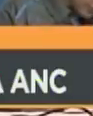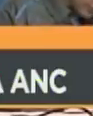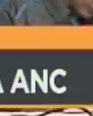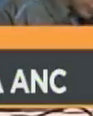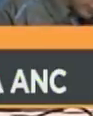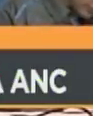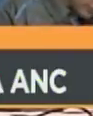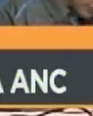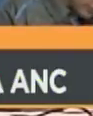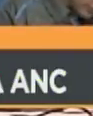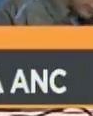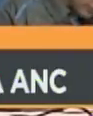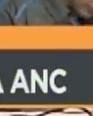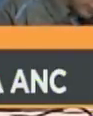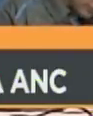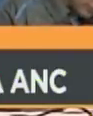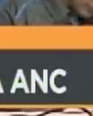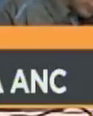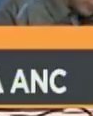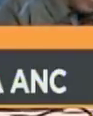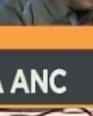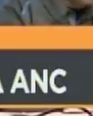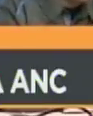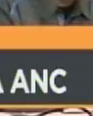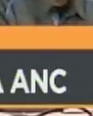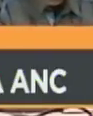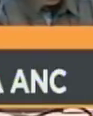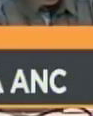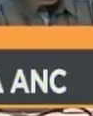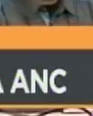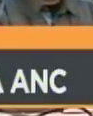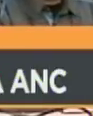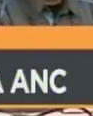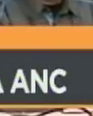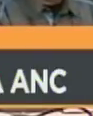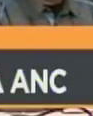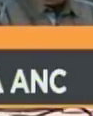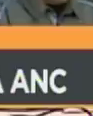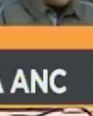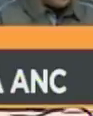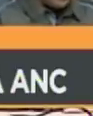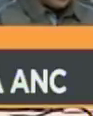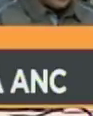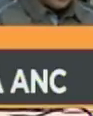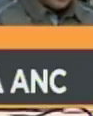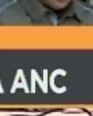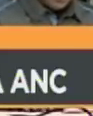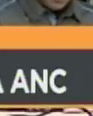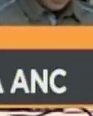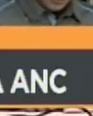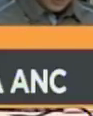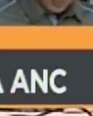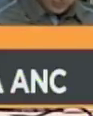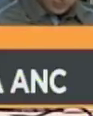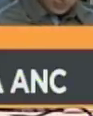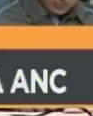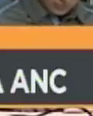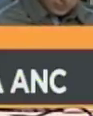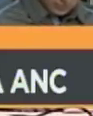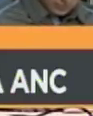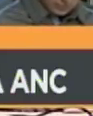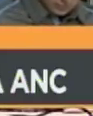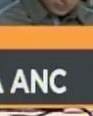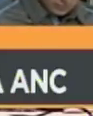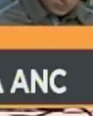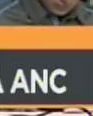Hay países que se extrañan de lo que se está haciendo aquí en Venezuela. Estados Unidos tienen razón, porque ellos no saben lo que es una